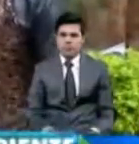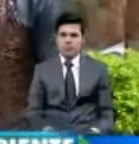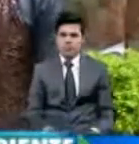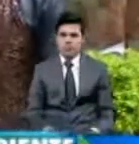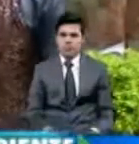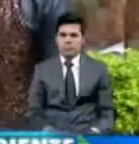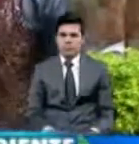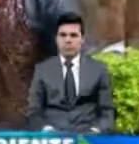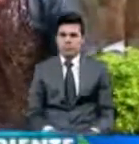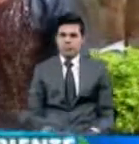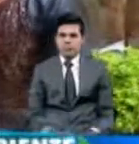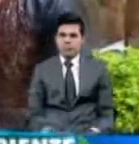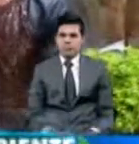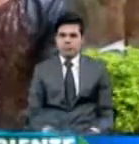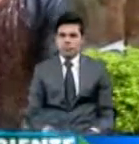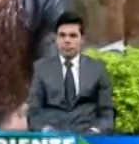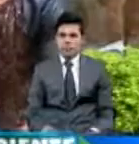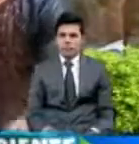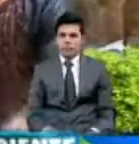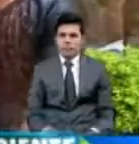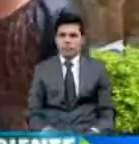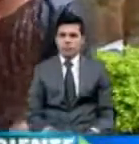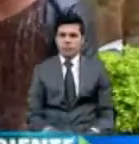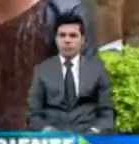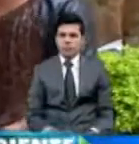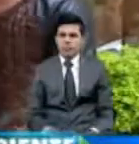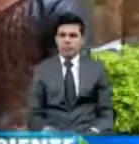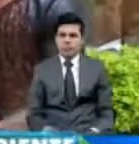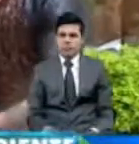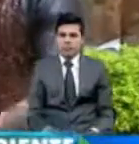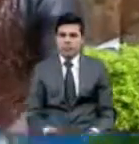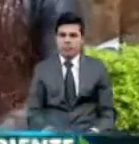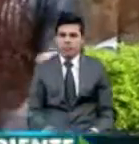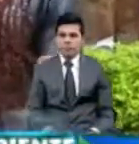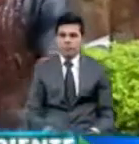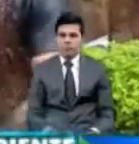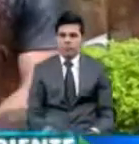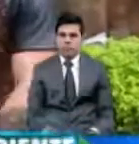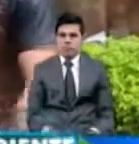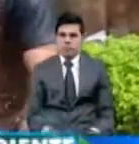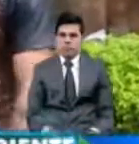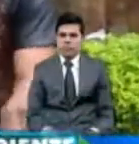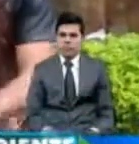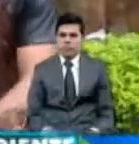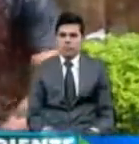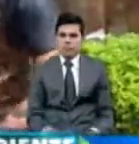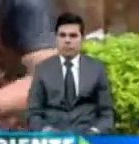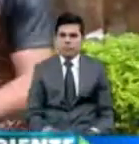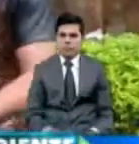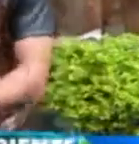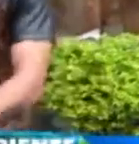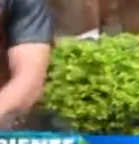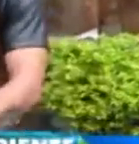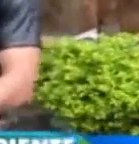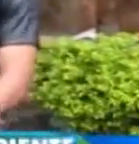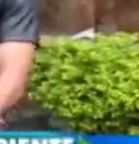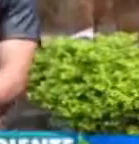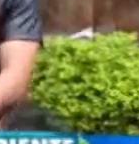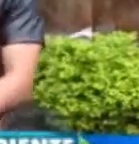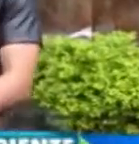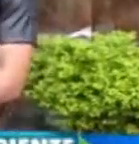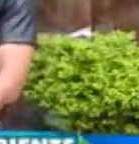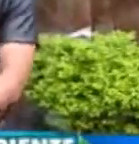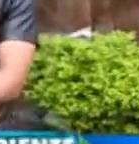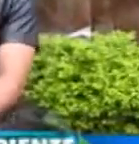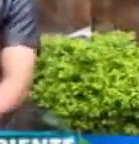el sentimiento, dice, y ahora quieren dominar, quieren ponerse a lavar, si te mueren el veneno, de pronto